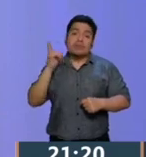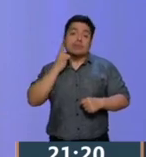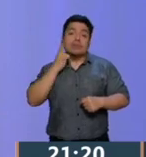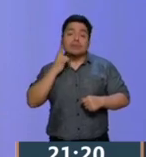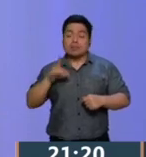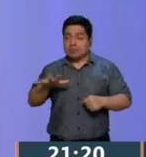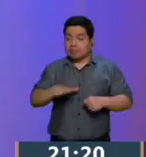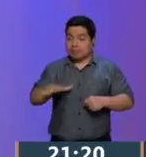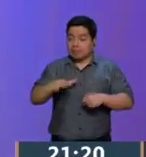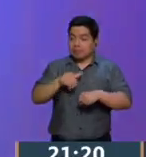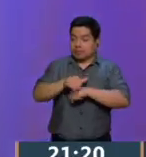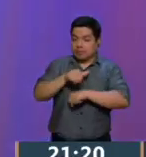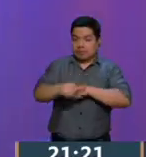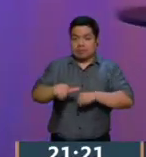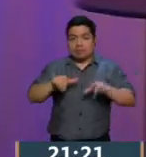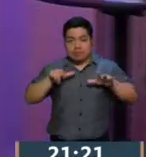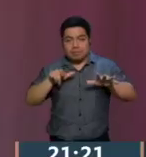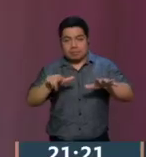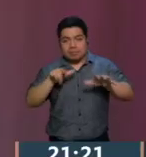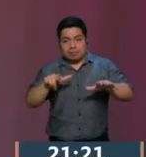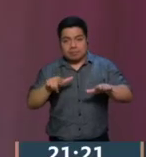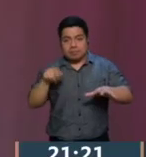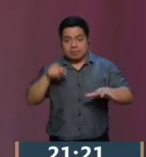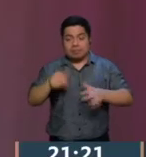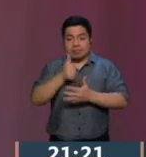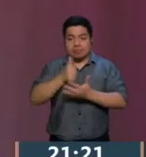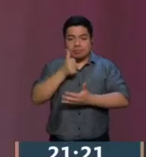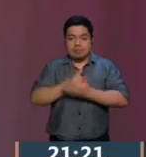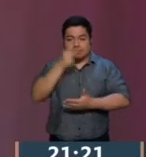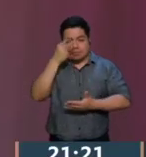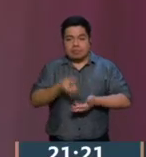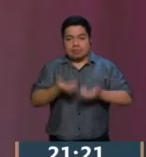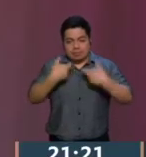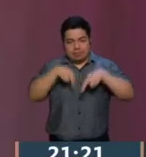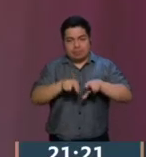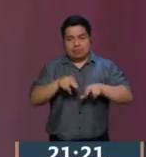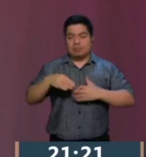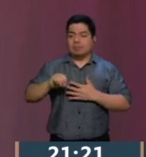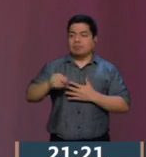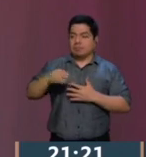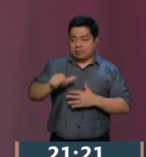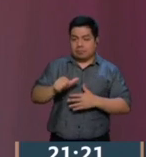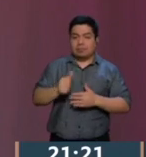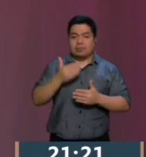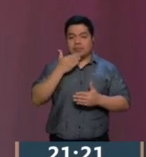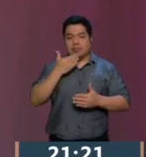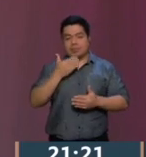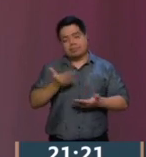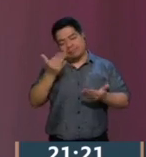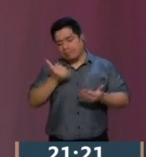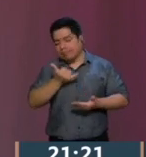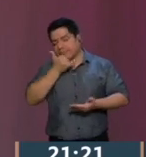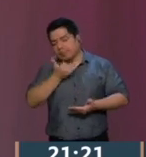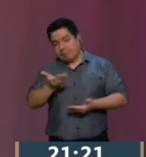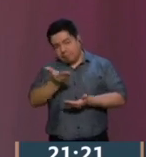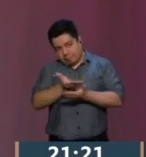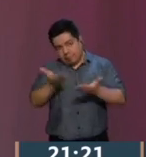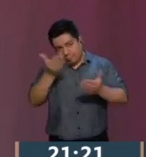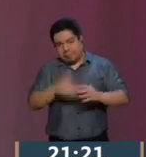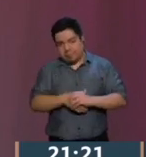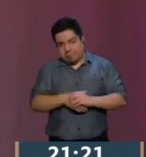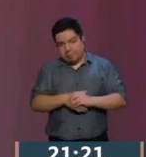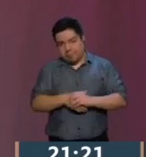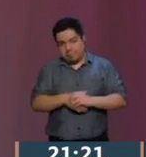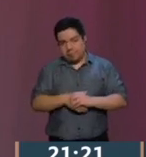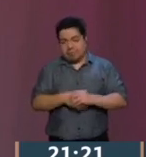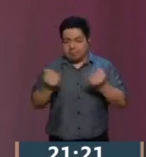distrito 17 local de la Ciudad de México en representación de Morena. ¿Cómo estás, Pablo? Bien, gracias. Una disculpa a nuestro presidente de la audiencia, pero espero estar a